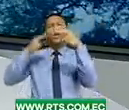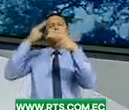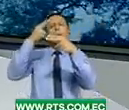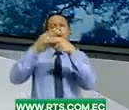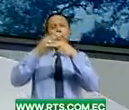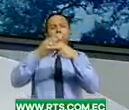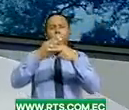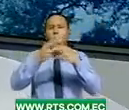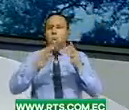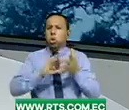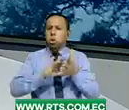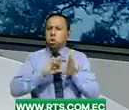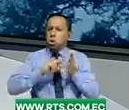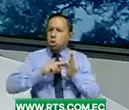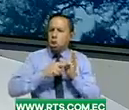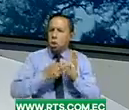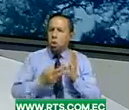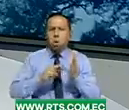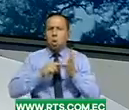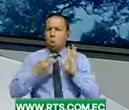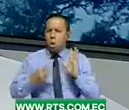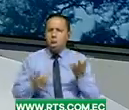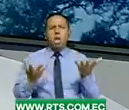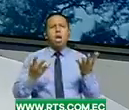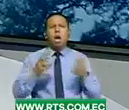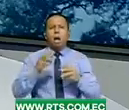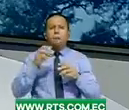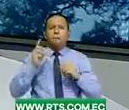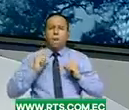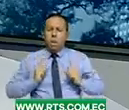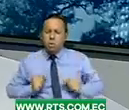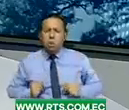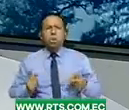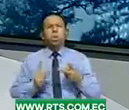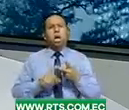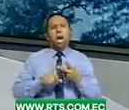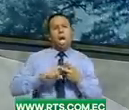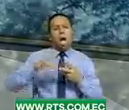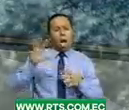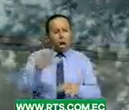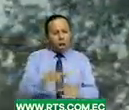tan diversos como la medicina, la agricultura y la energía.